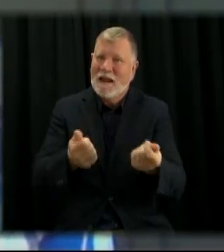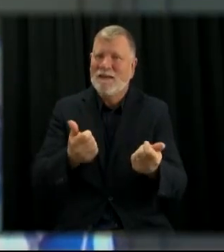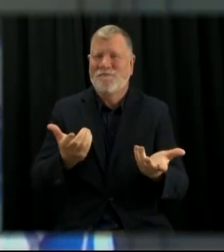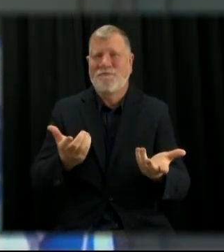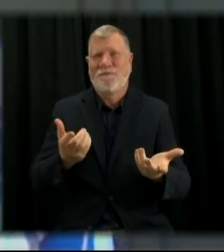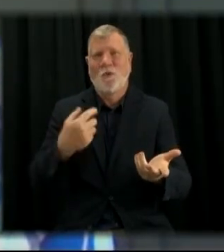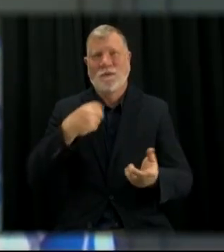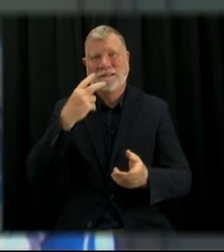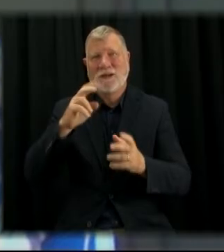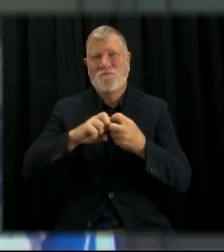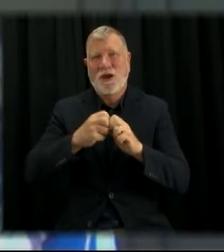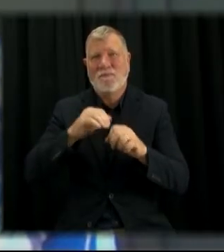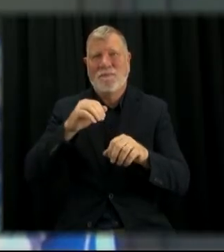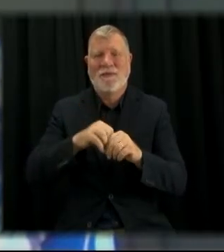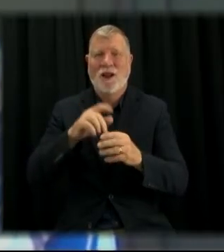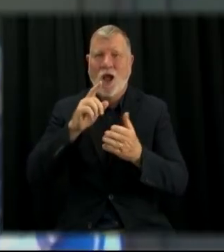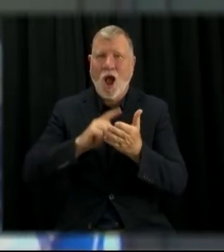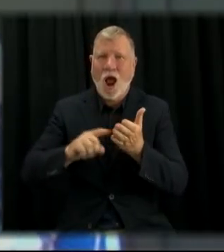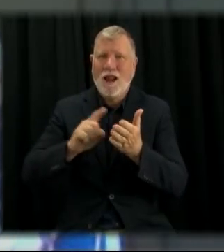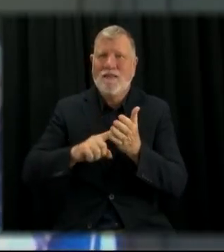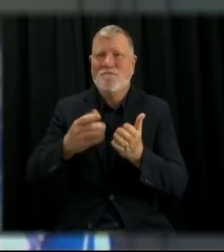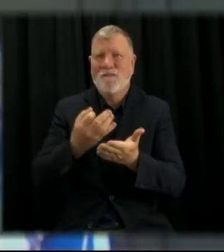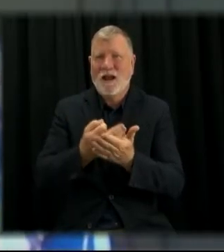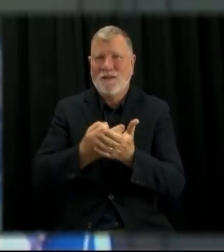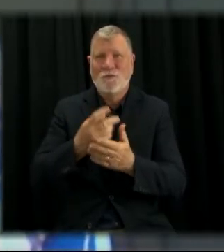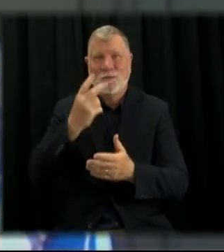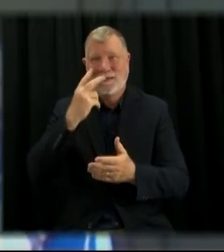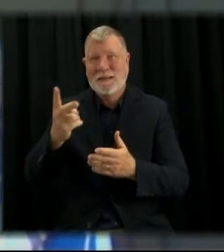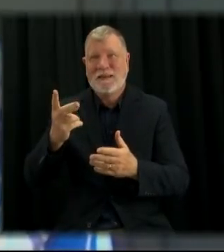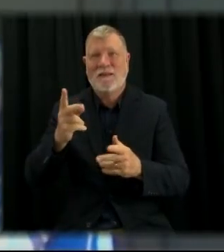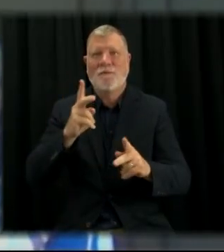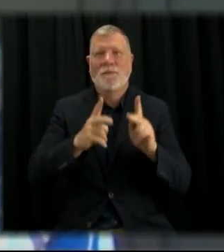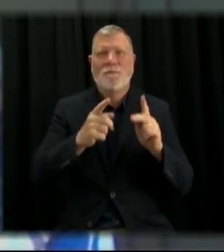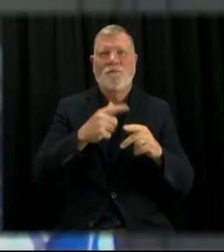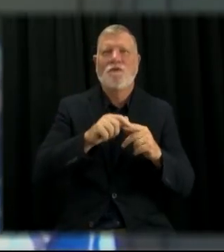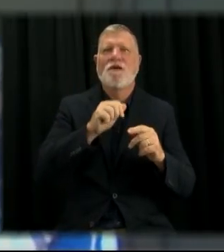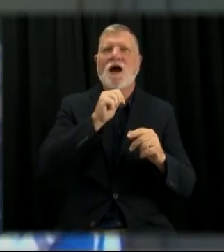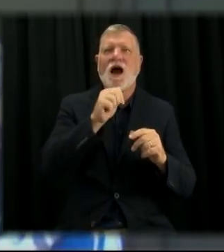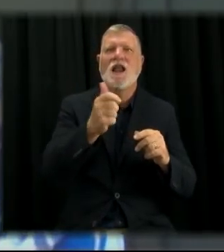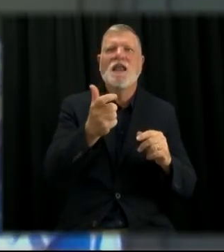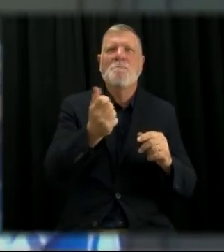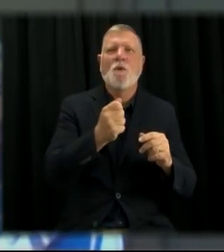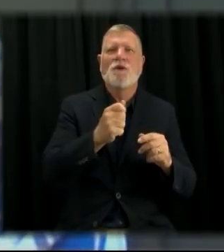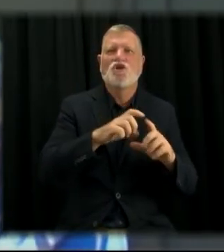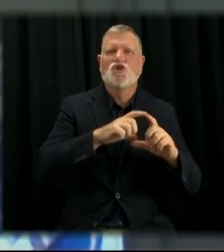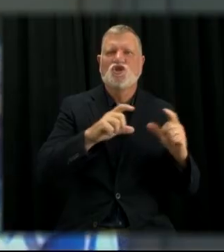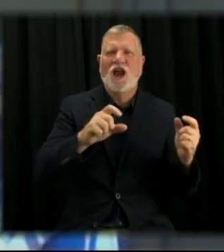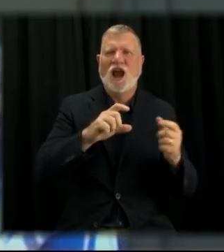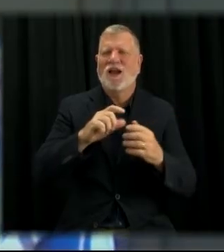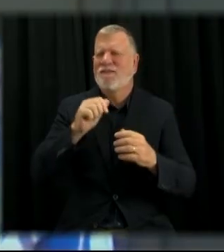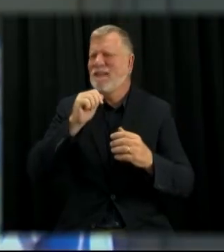lo gerenciara de una manera que sea eficaz, si estuvieran auditando sus finanzas,